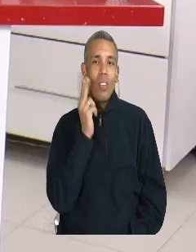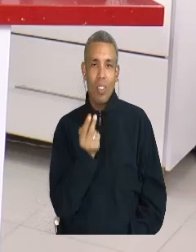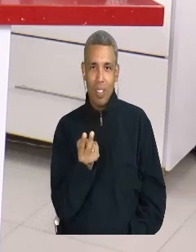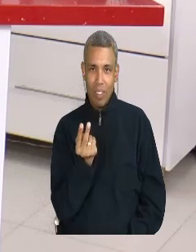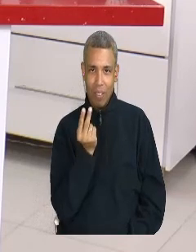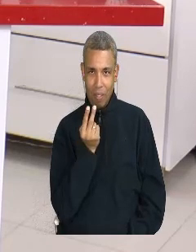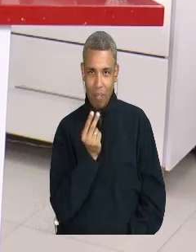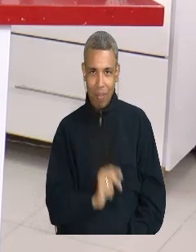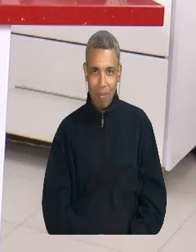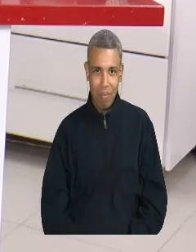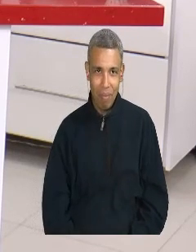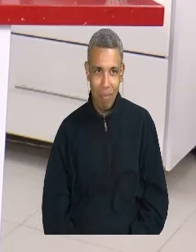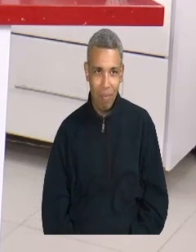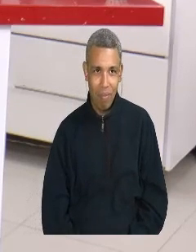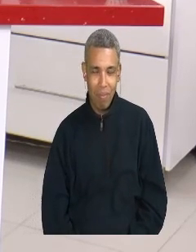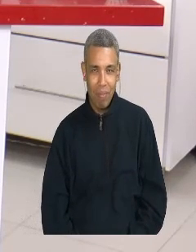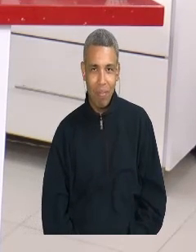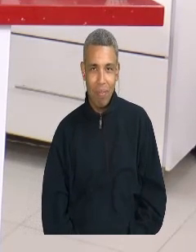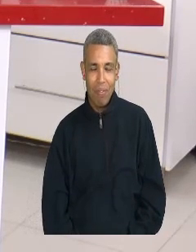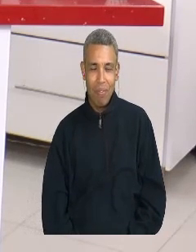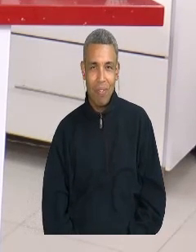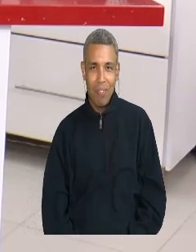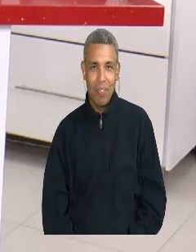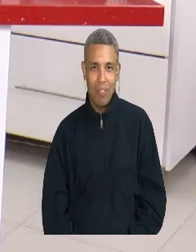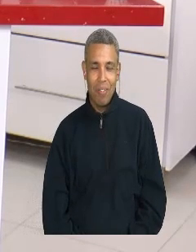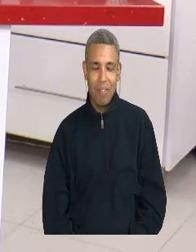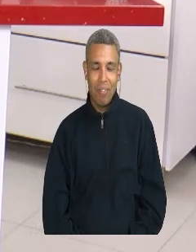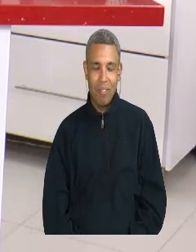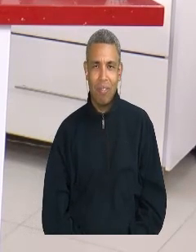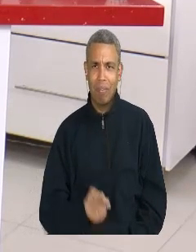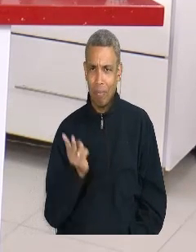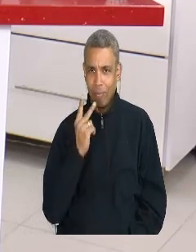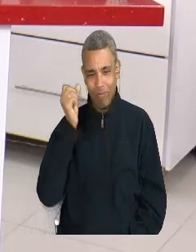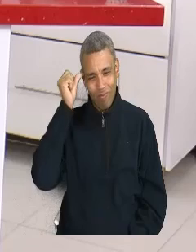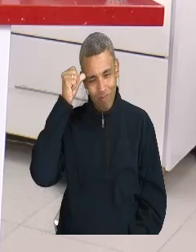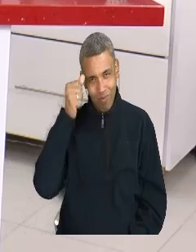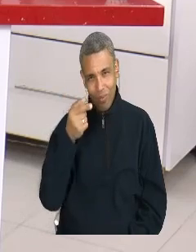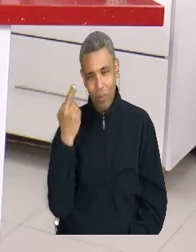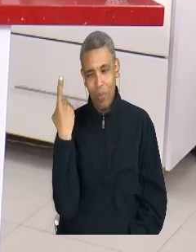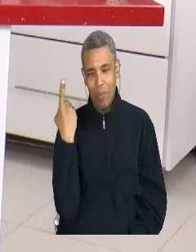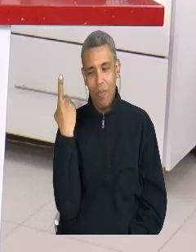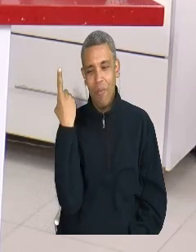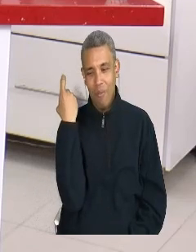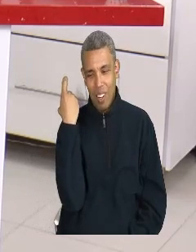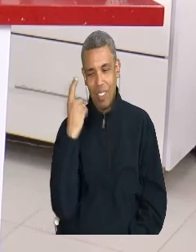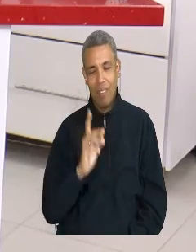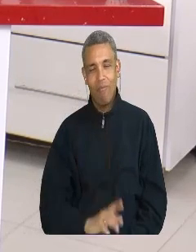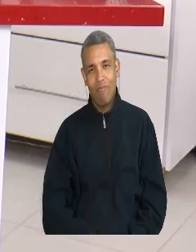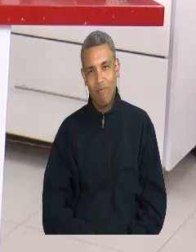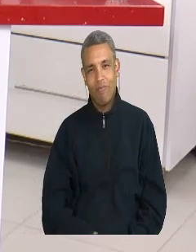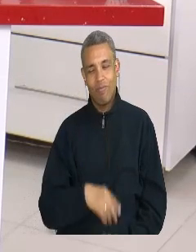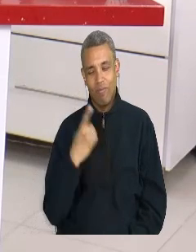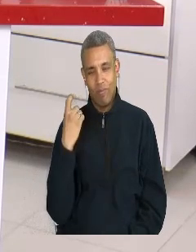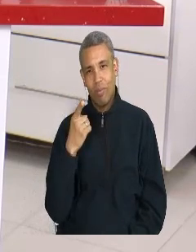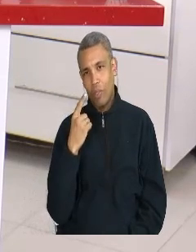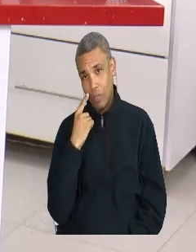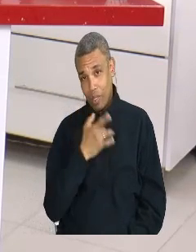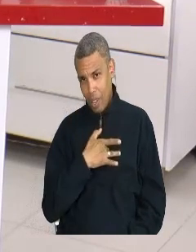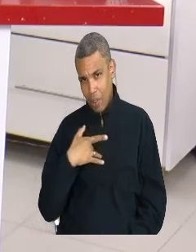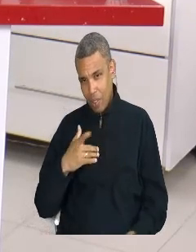acompañando, dijo, sepa que acá la extrañamos y esperamos que se recupere pronto.